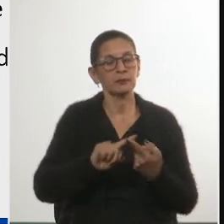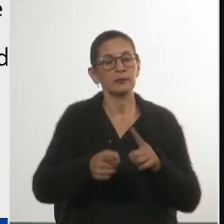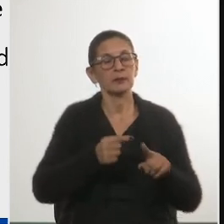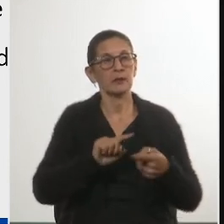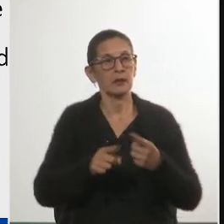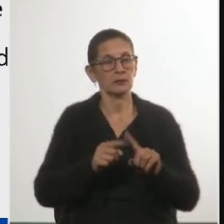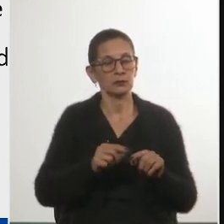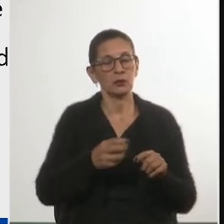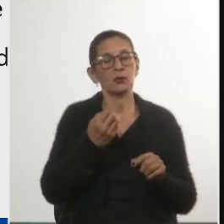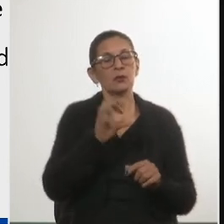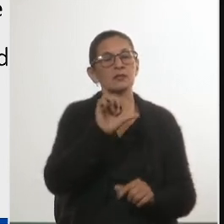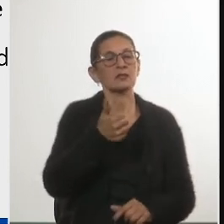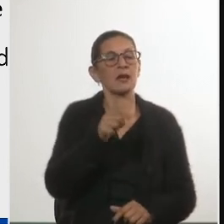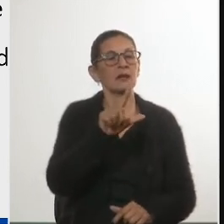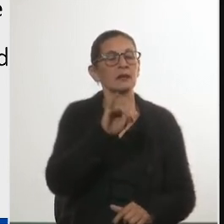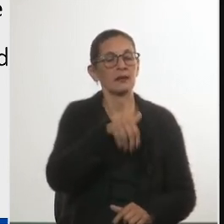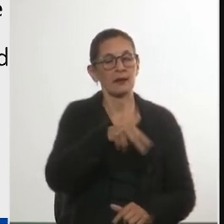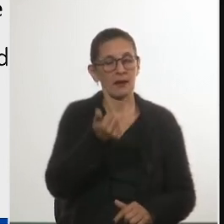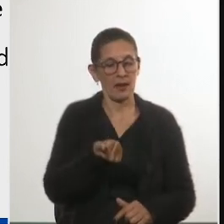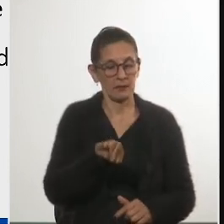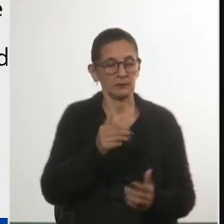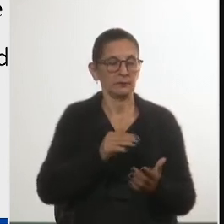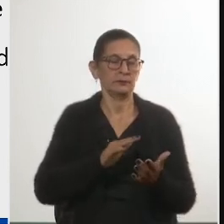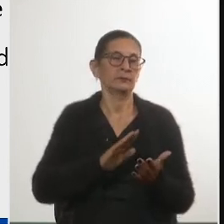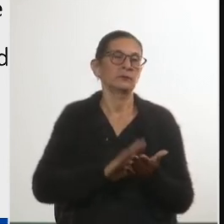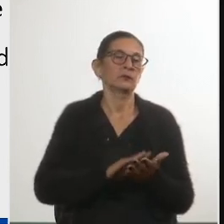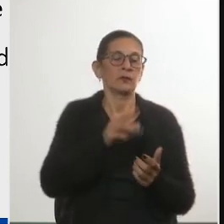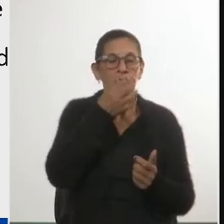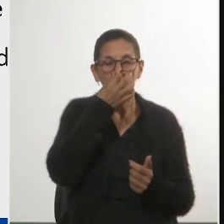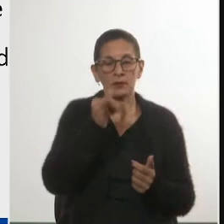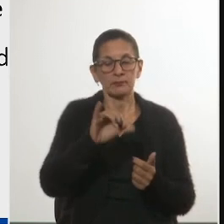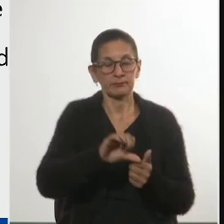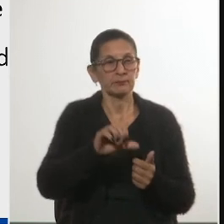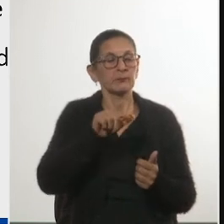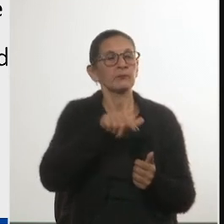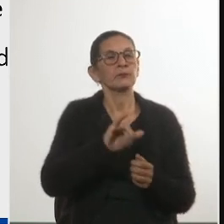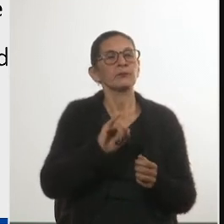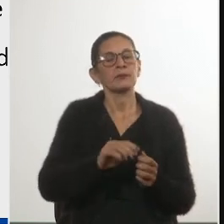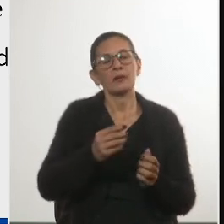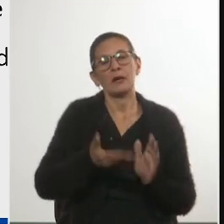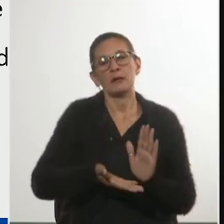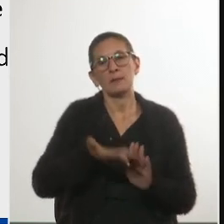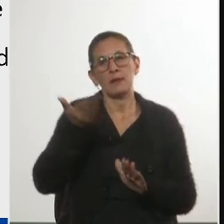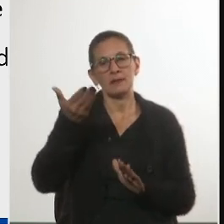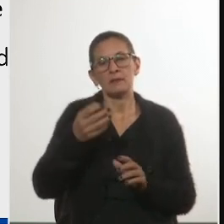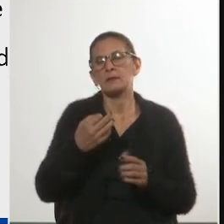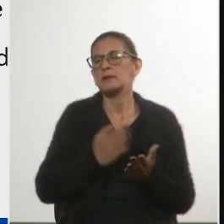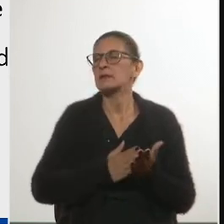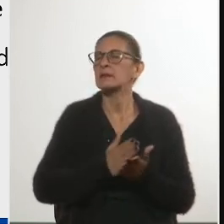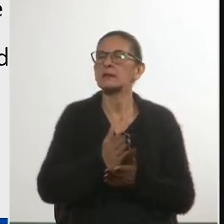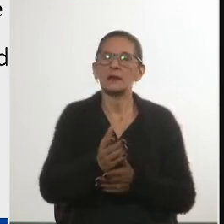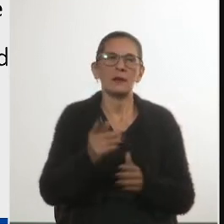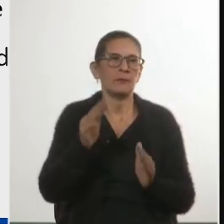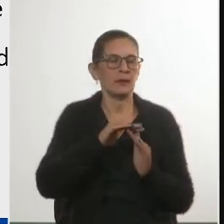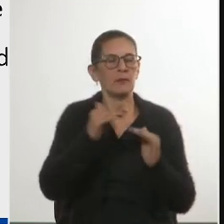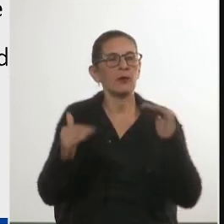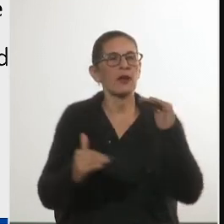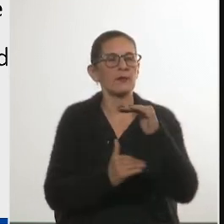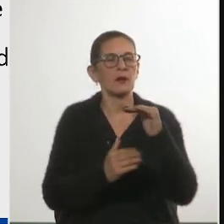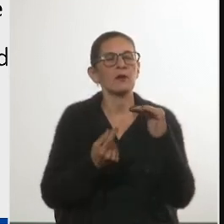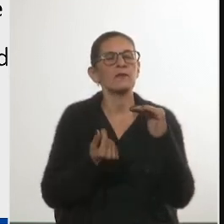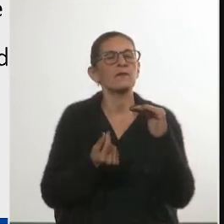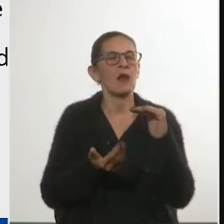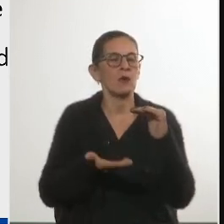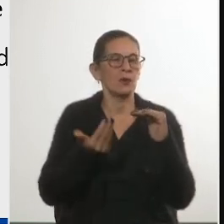la intrusión salina, conductividad, cloruros y sodio, en el agua elevada al consumo han estado siempre por debajo de los